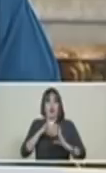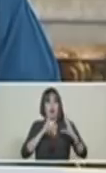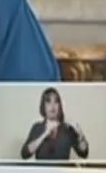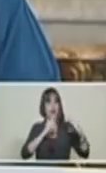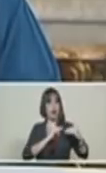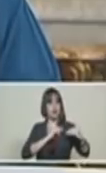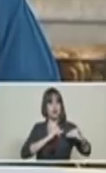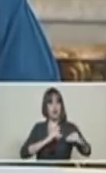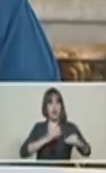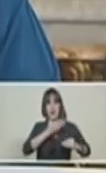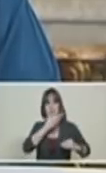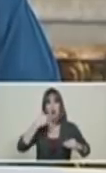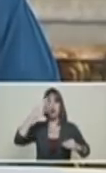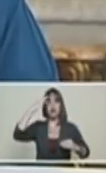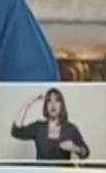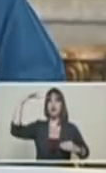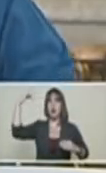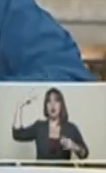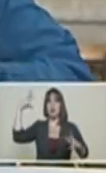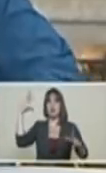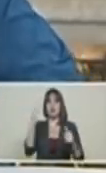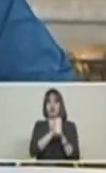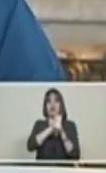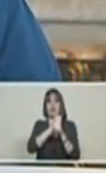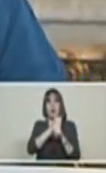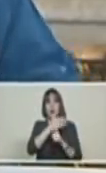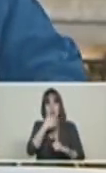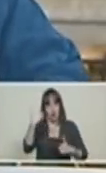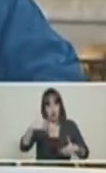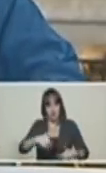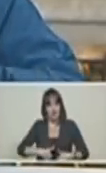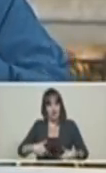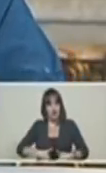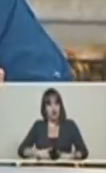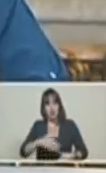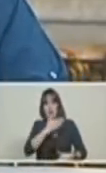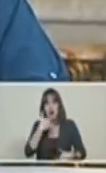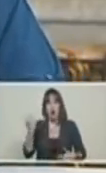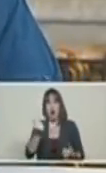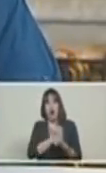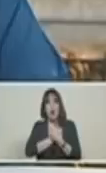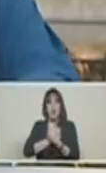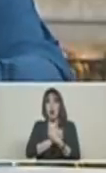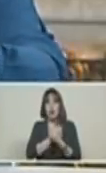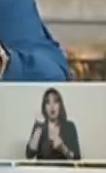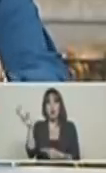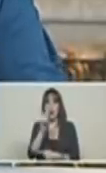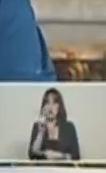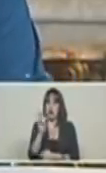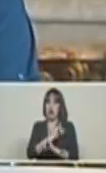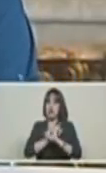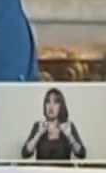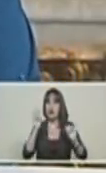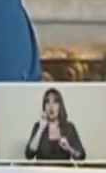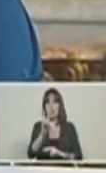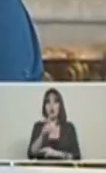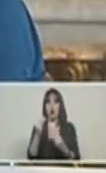renovación del sueño, de renovación de las ganas y del amor por Venezuela. Ya vemos nosotros,